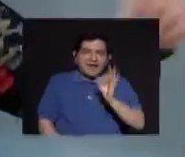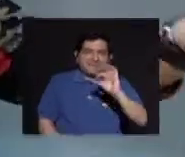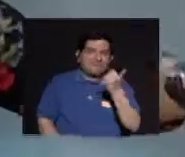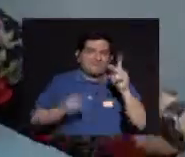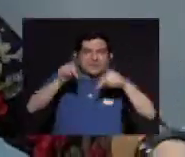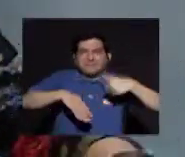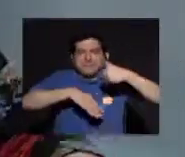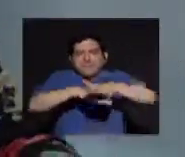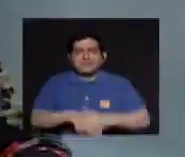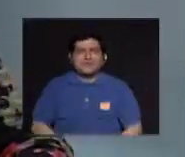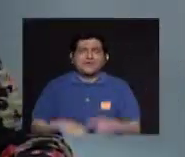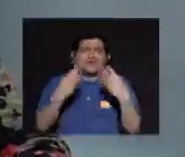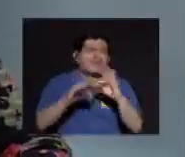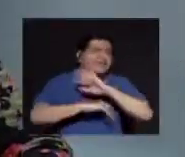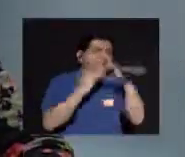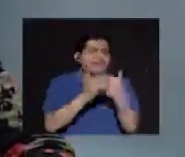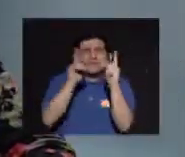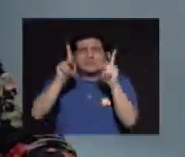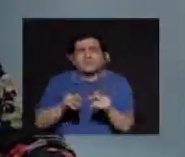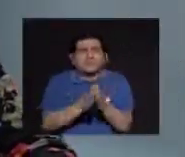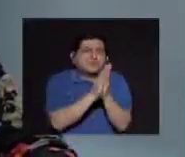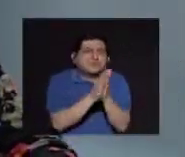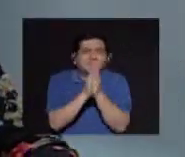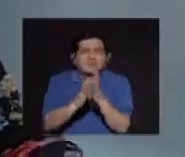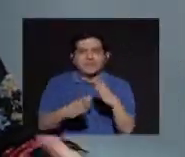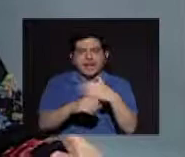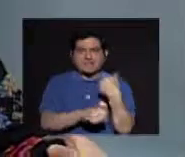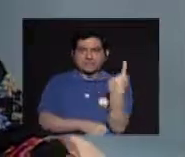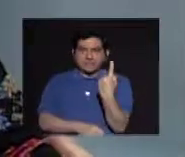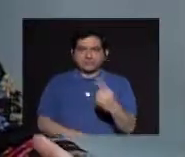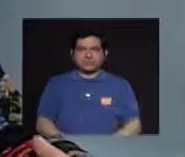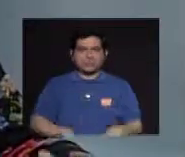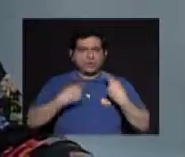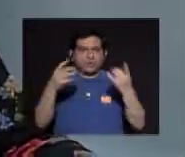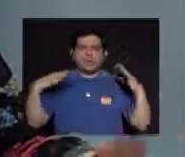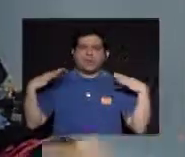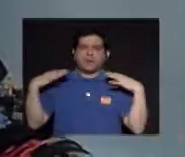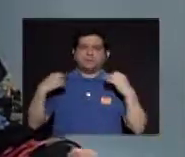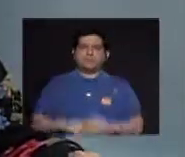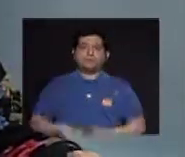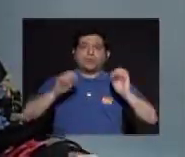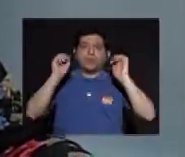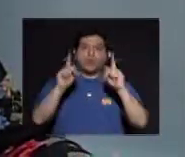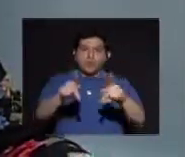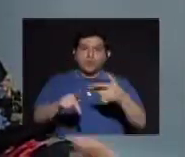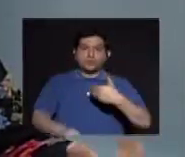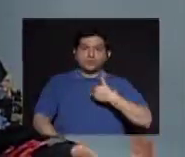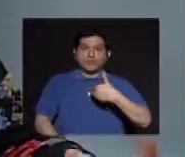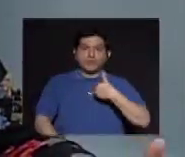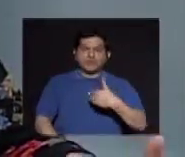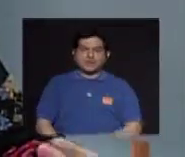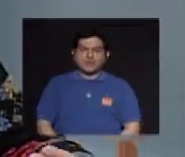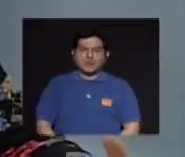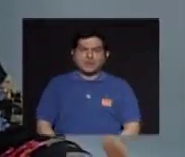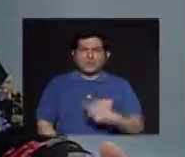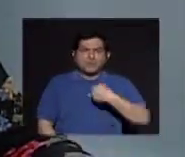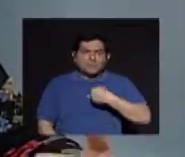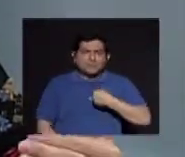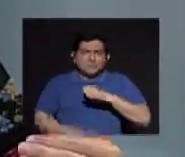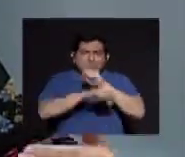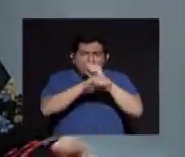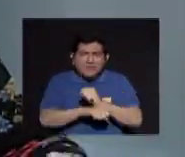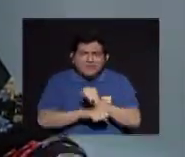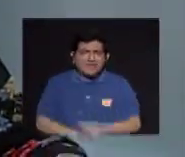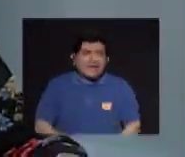el cafecito que mandaba la otra persona, ir a tocar las puertas a todo el mundo como nada más para hacerlo. Nos vamos a Los Ángeles y las posibilidades que yo tengo, que